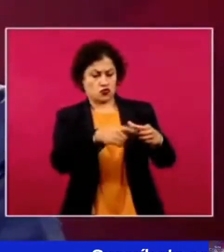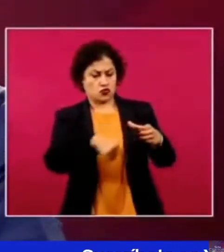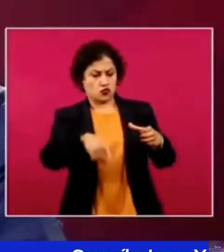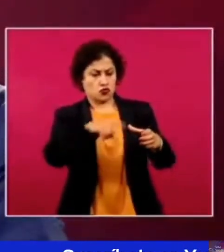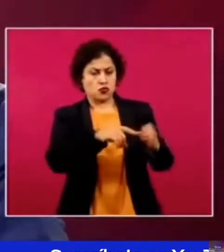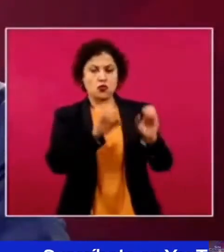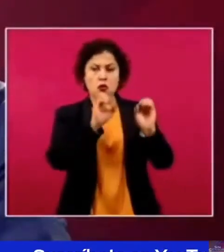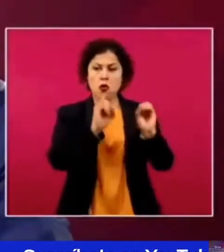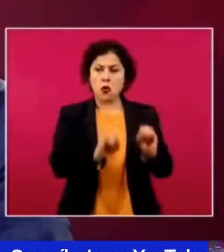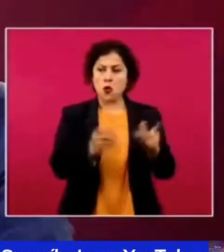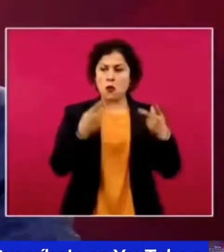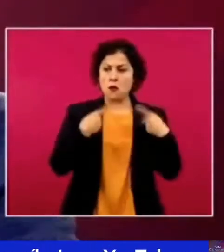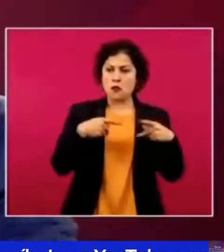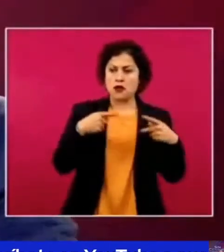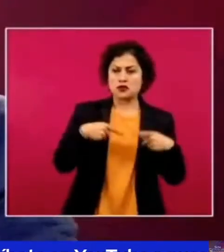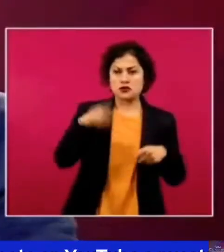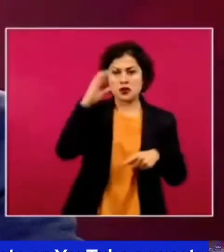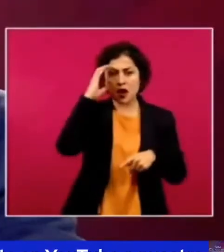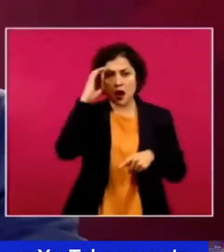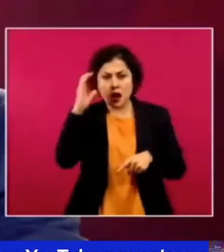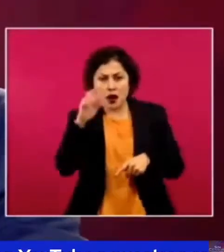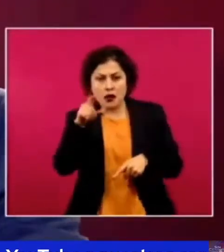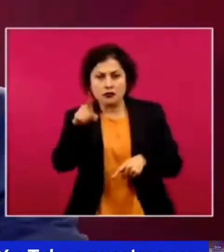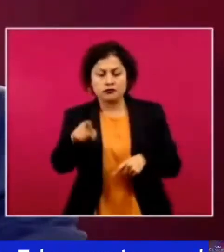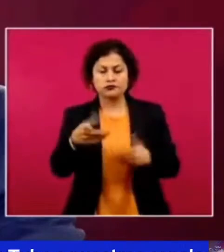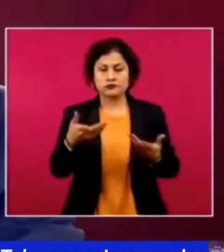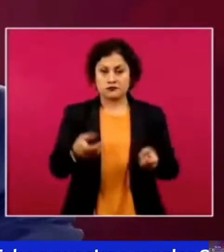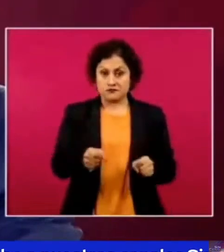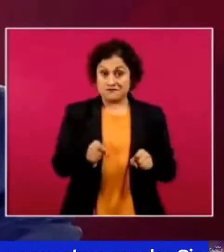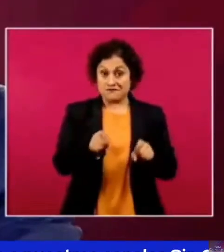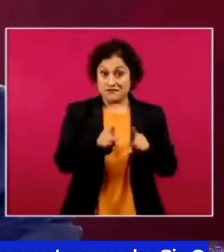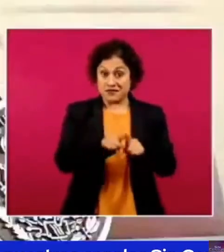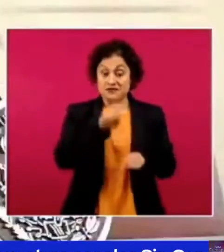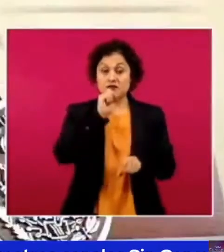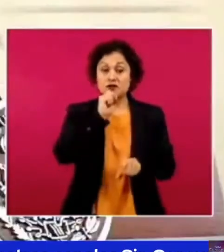comunes y de la delincuencia de cuello blanco.